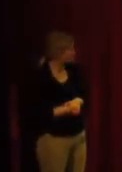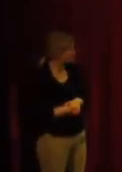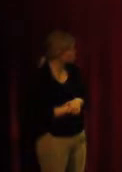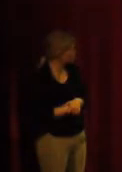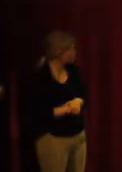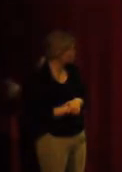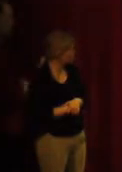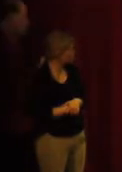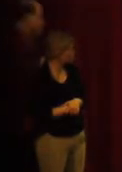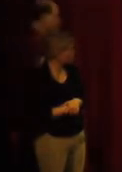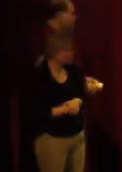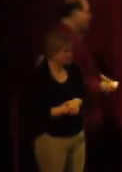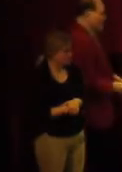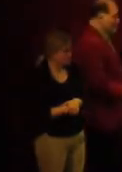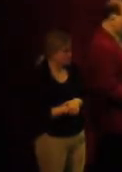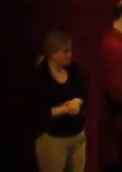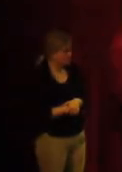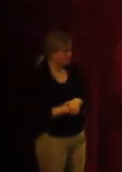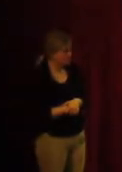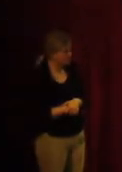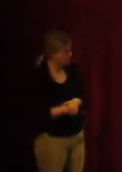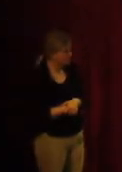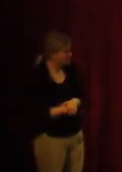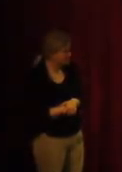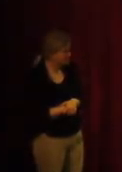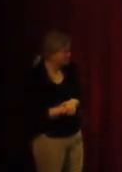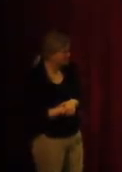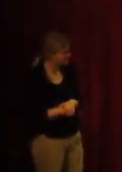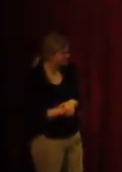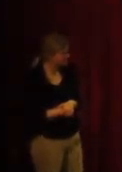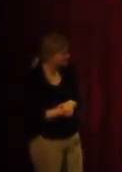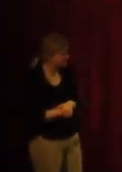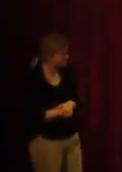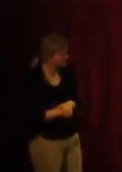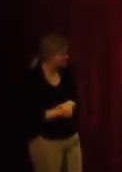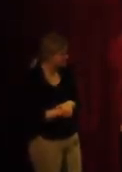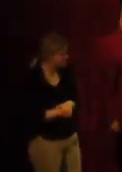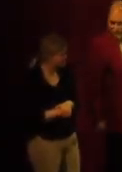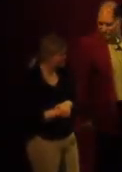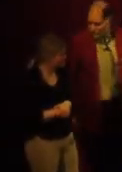ningún documento. Nunca hay que quedarnos por vencido, hay que volver a intentar.